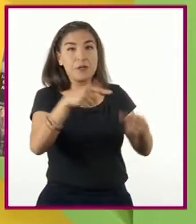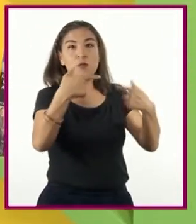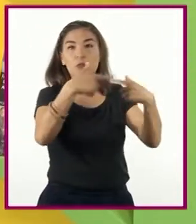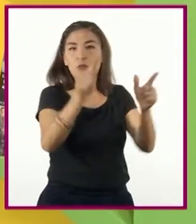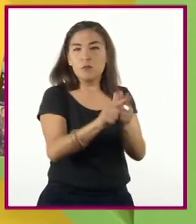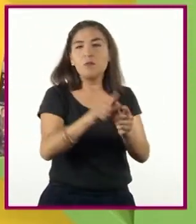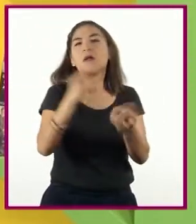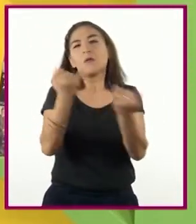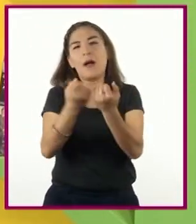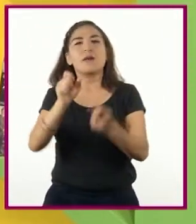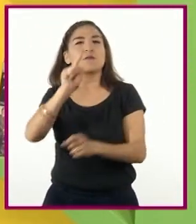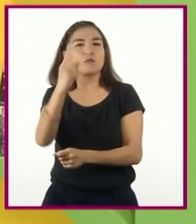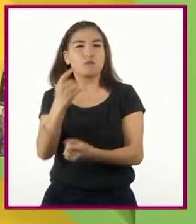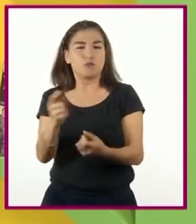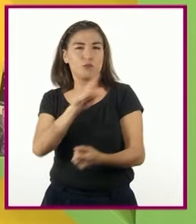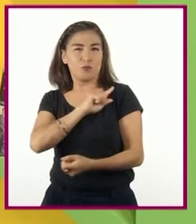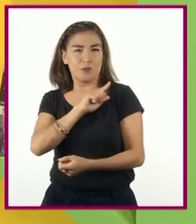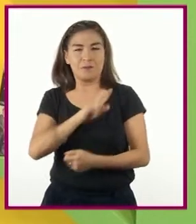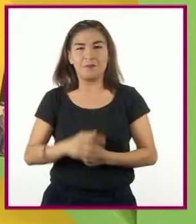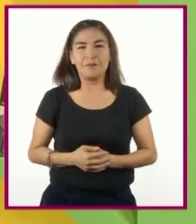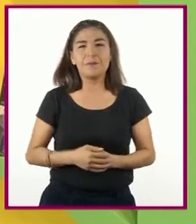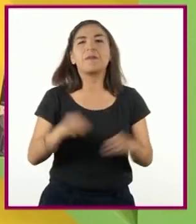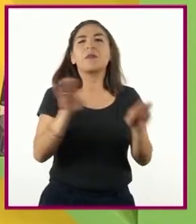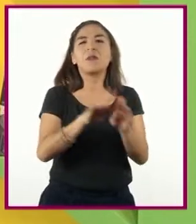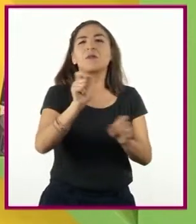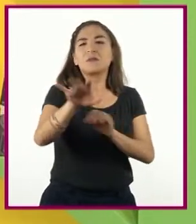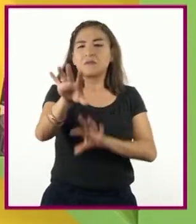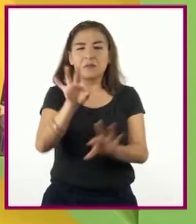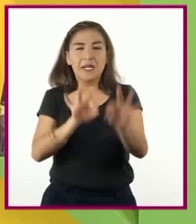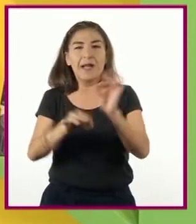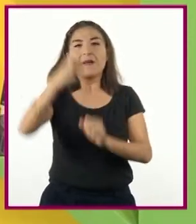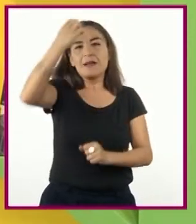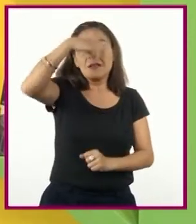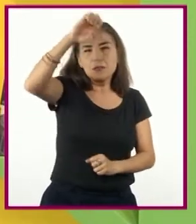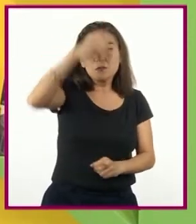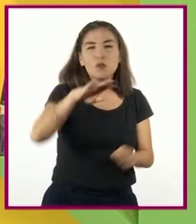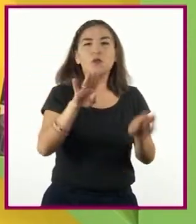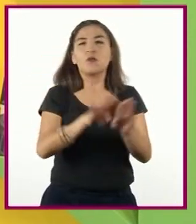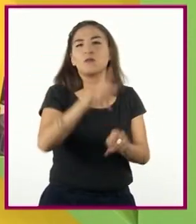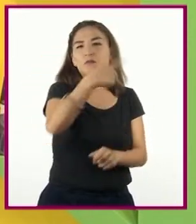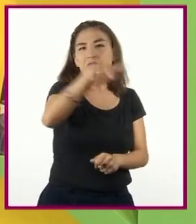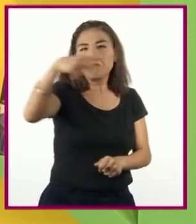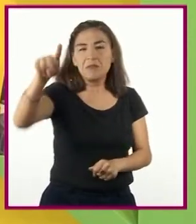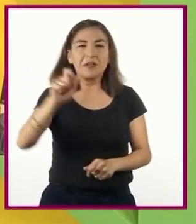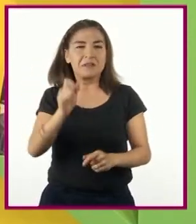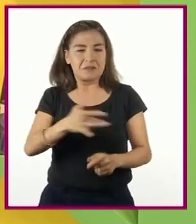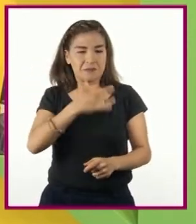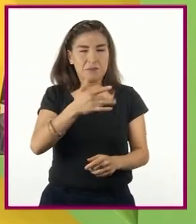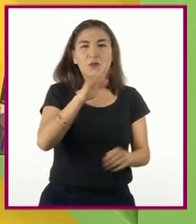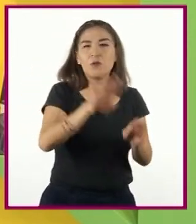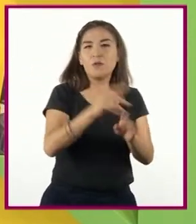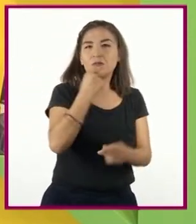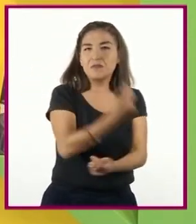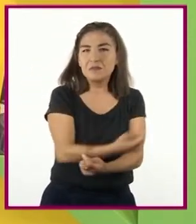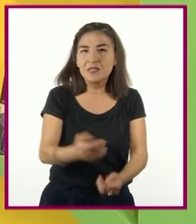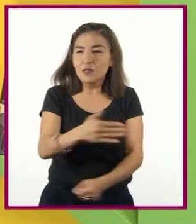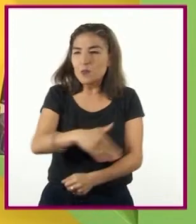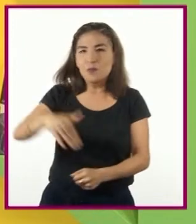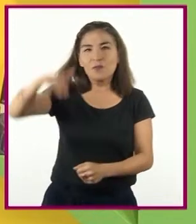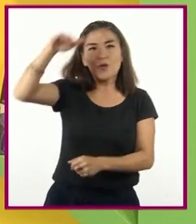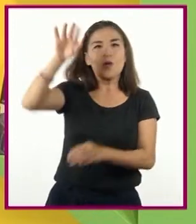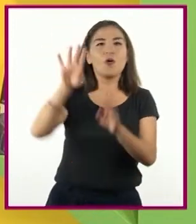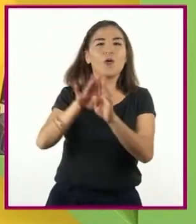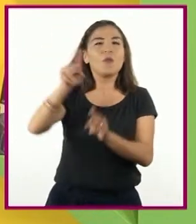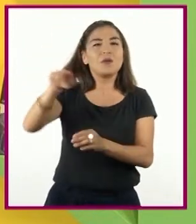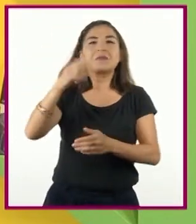Ese conjunto de rasgos está influido por las experiencias propias, las personas que le rodean y las condiciones